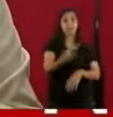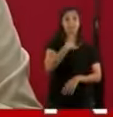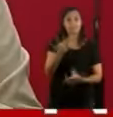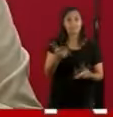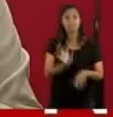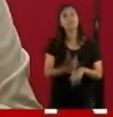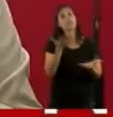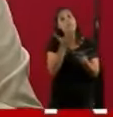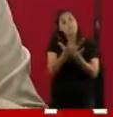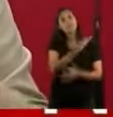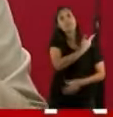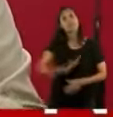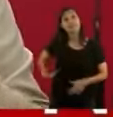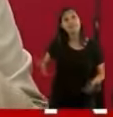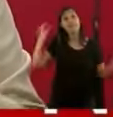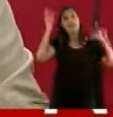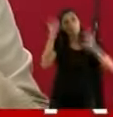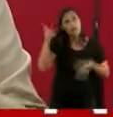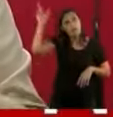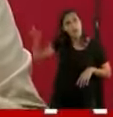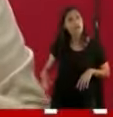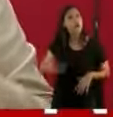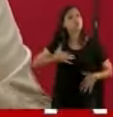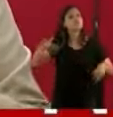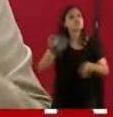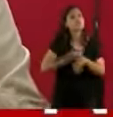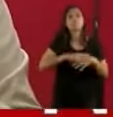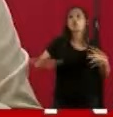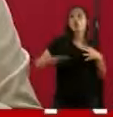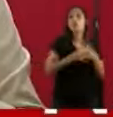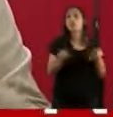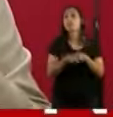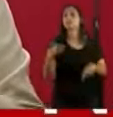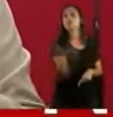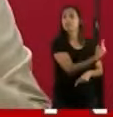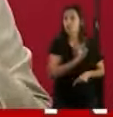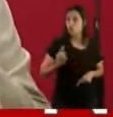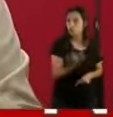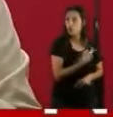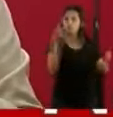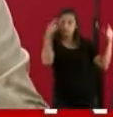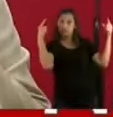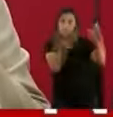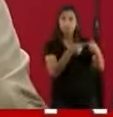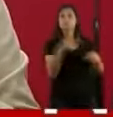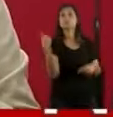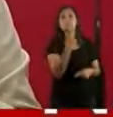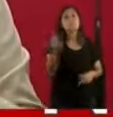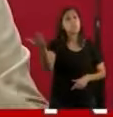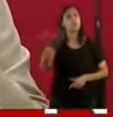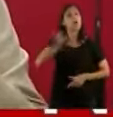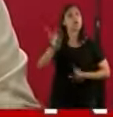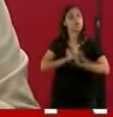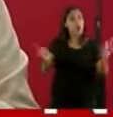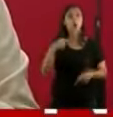el presidente de la Nación tiene un total y absoluto compromiso, como tenemos nosotros. No nos van a